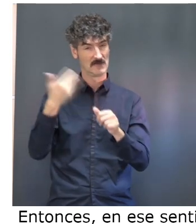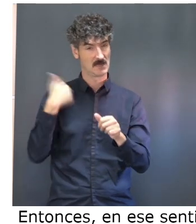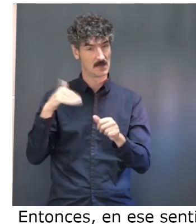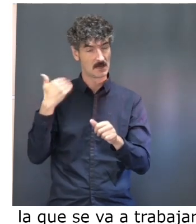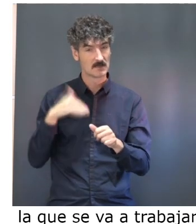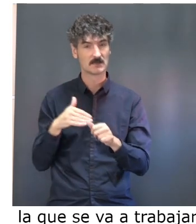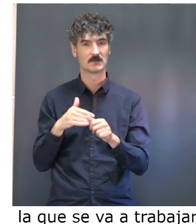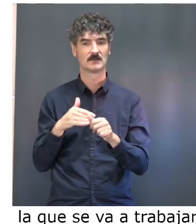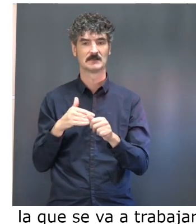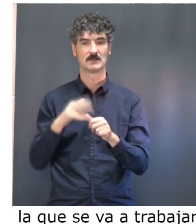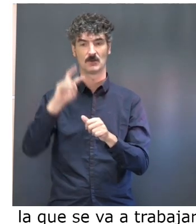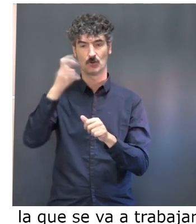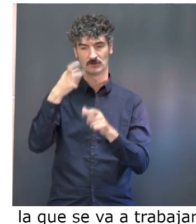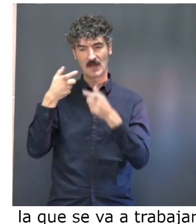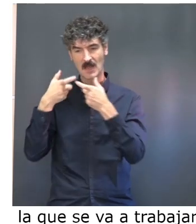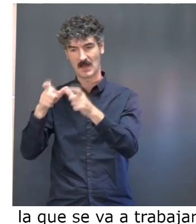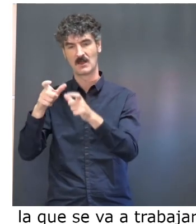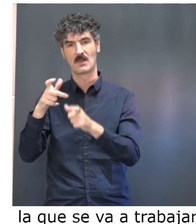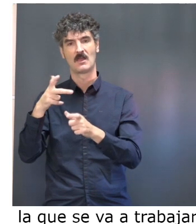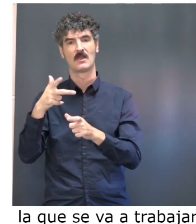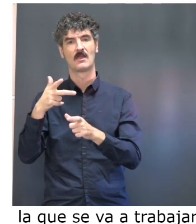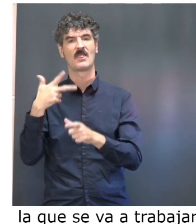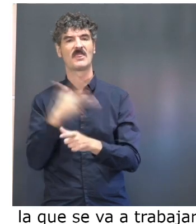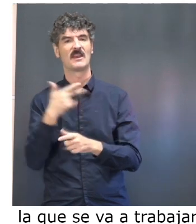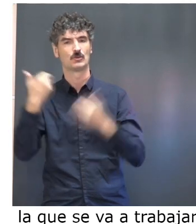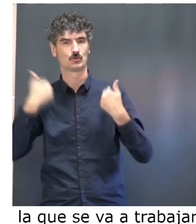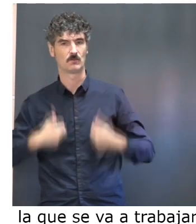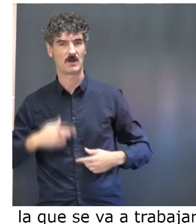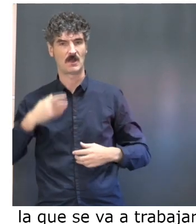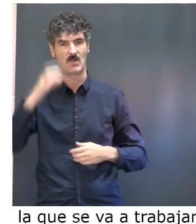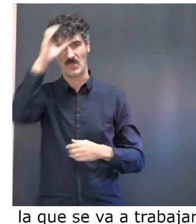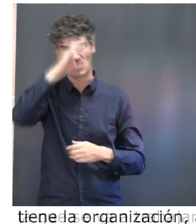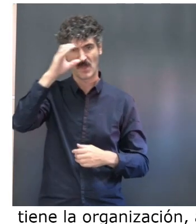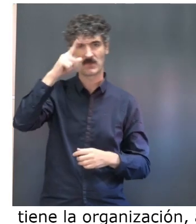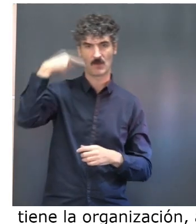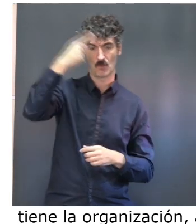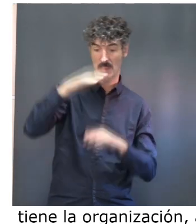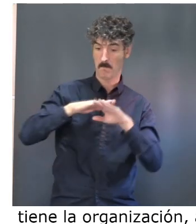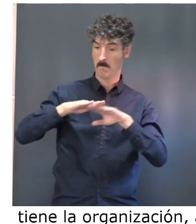aunque llevamos también otras áreas como derechos humanos, ciencia, cultura, la base